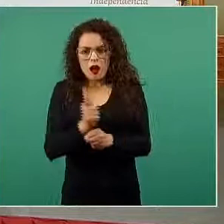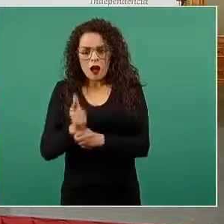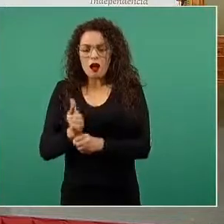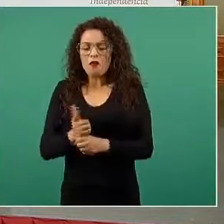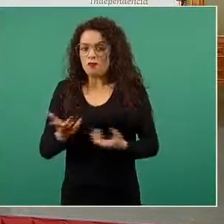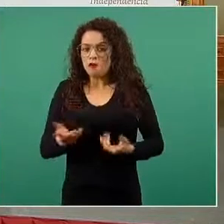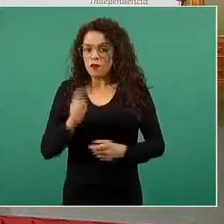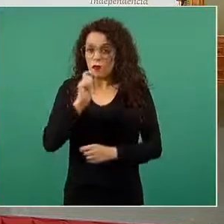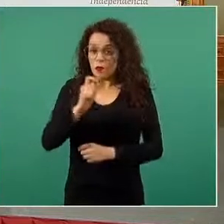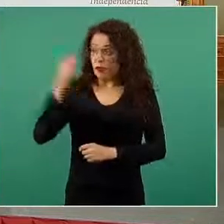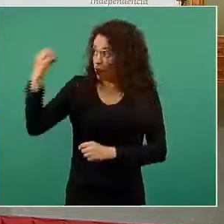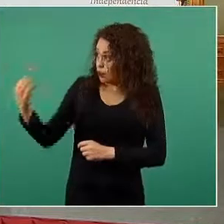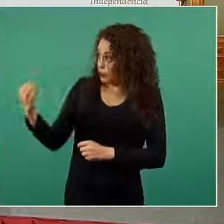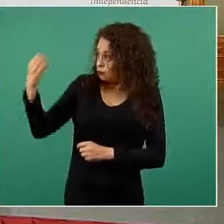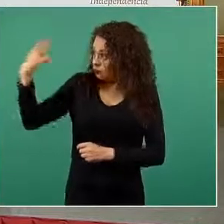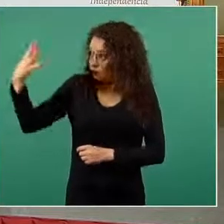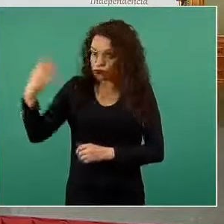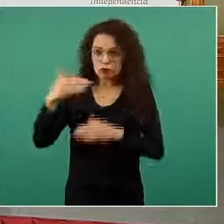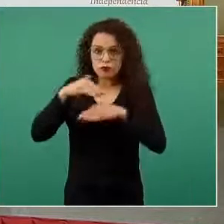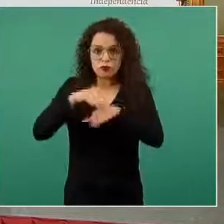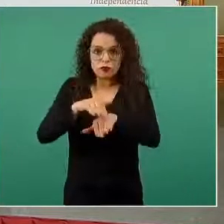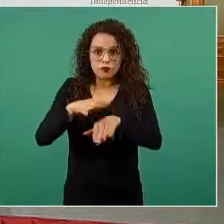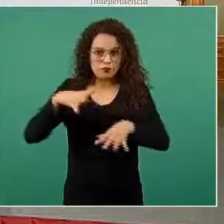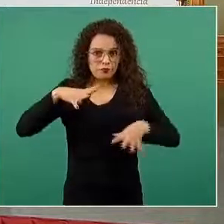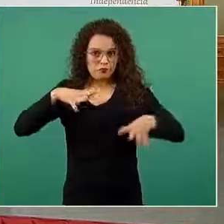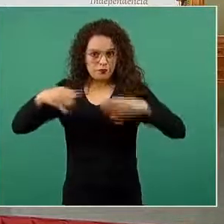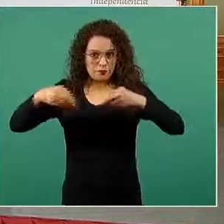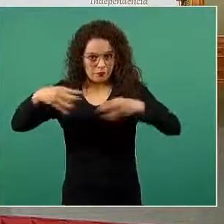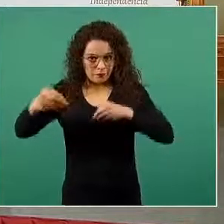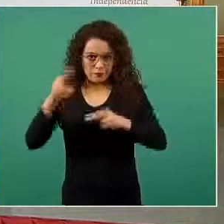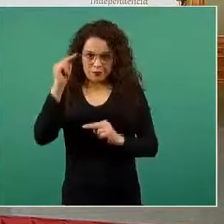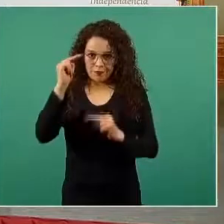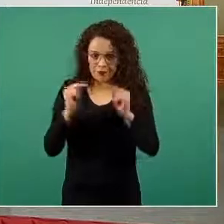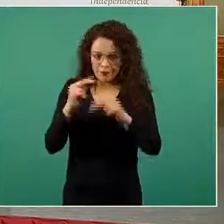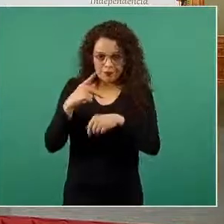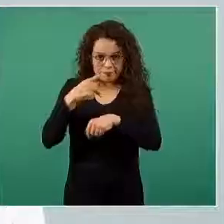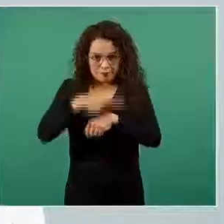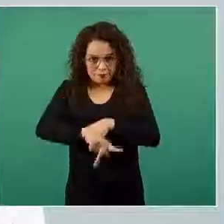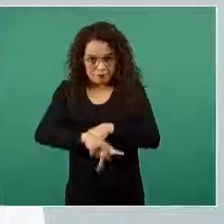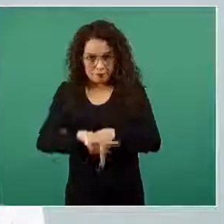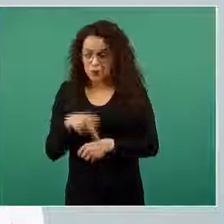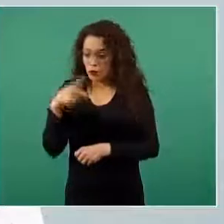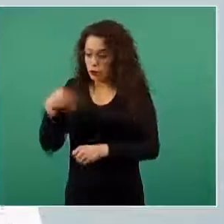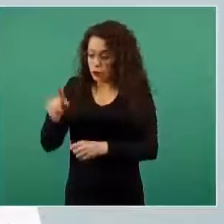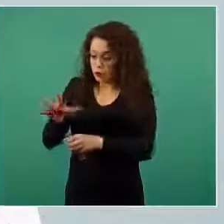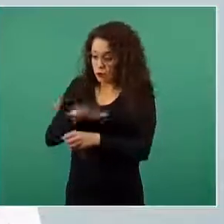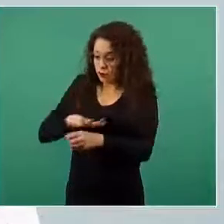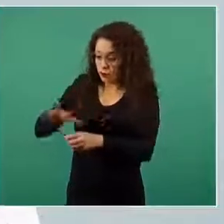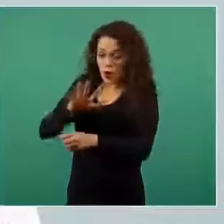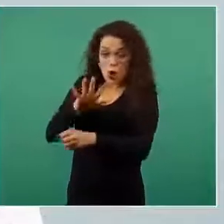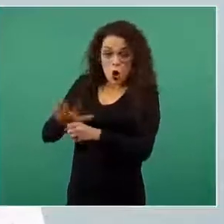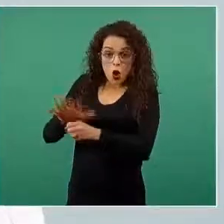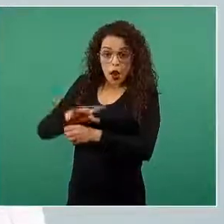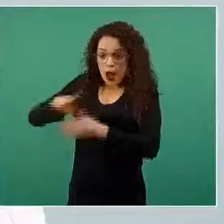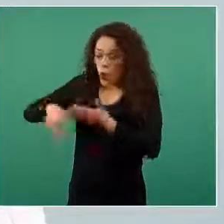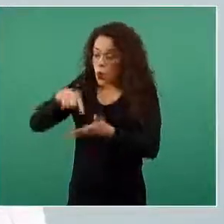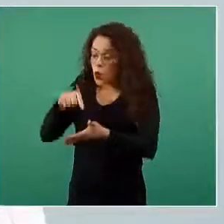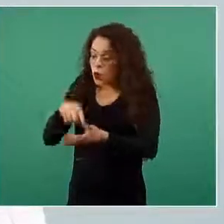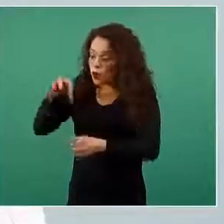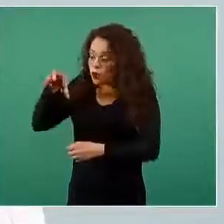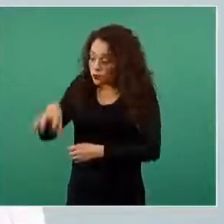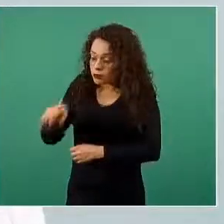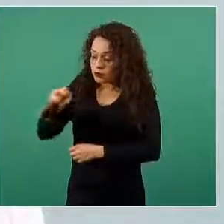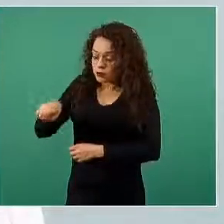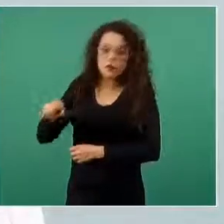de el semáforo de riesgo epidémico, tanto para la toma de decisiones en el nivel local, en el nivel operativo de la